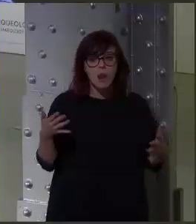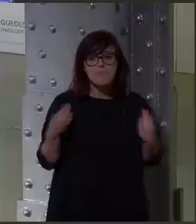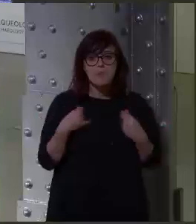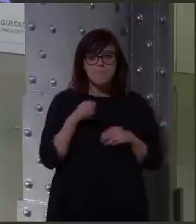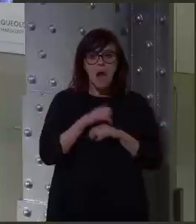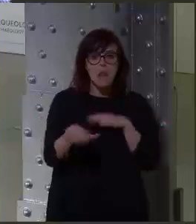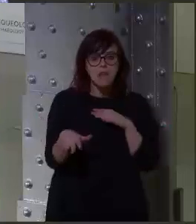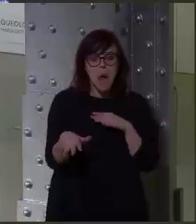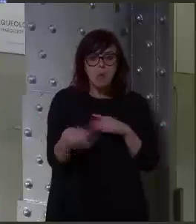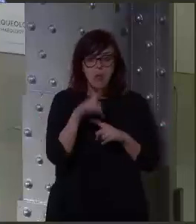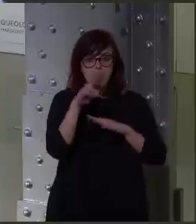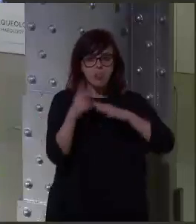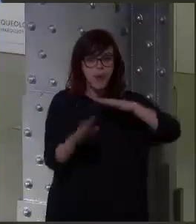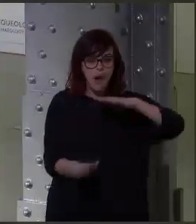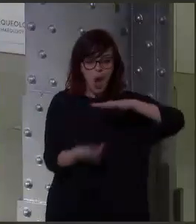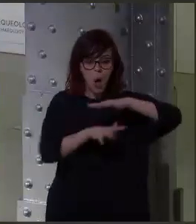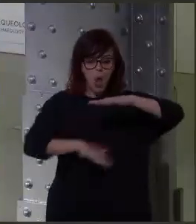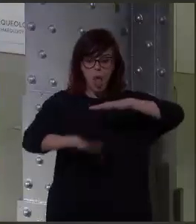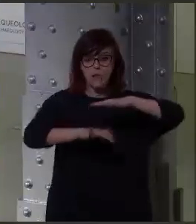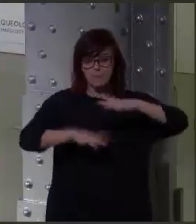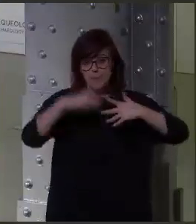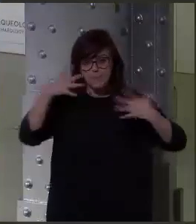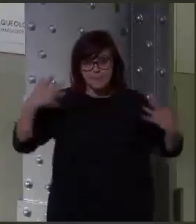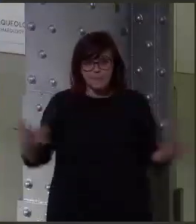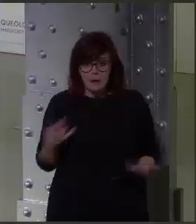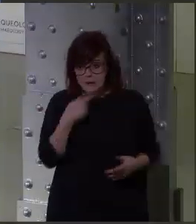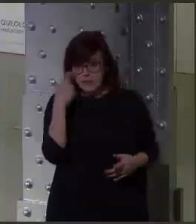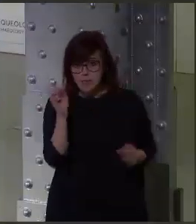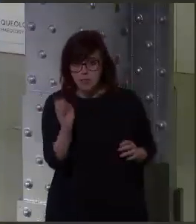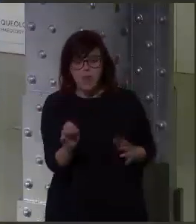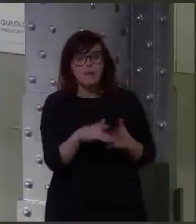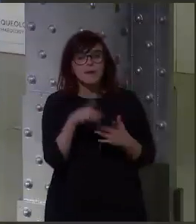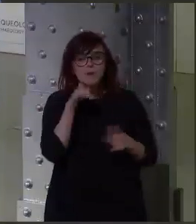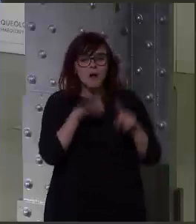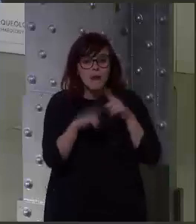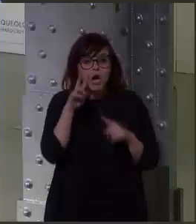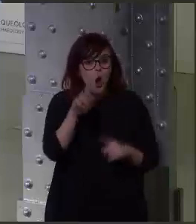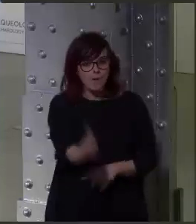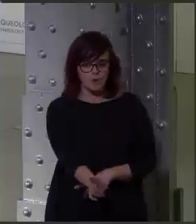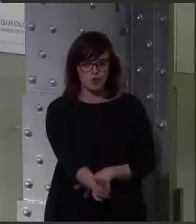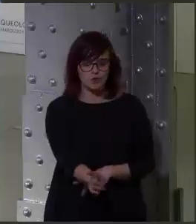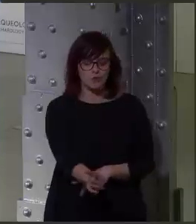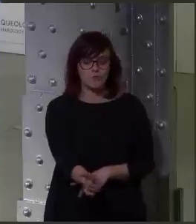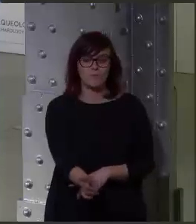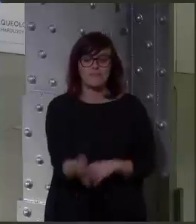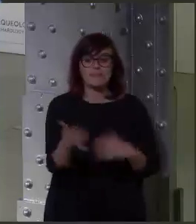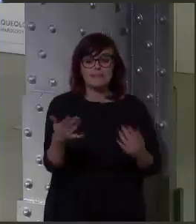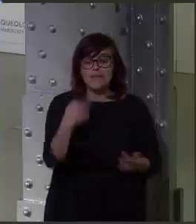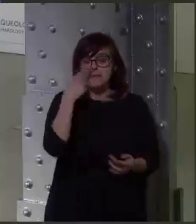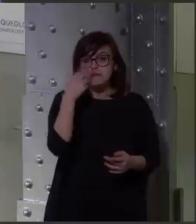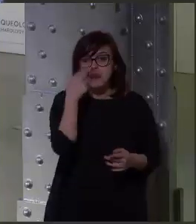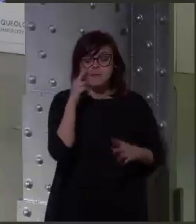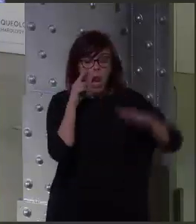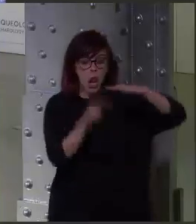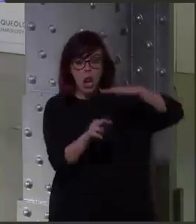vida marina, lo que había debajo del agua, lo cual es lógico, yo lo entiendo porque no lo vemos, y interesarte por algo que